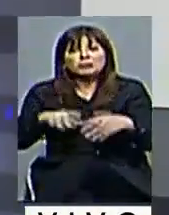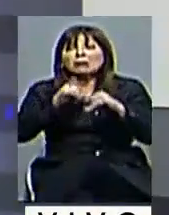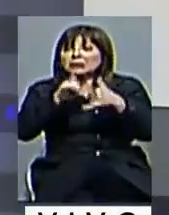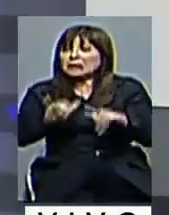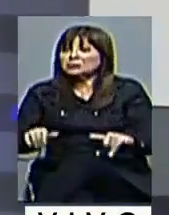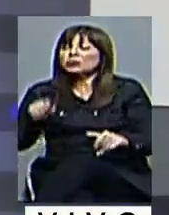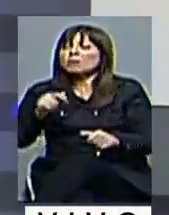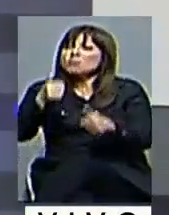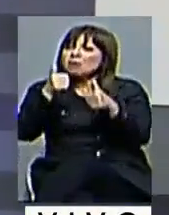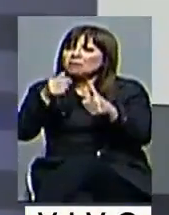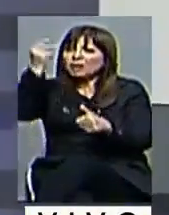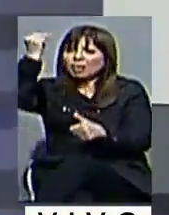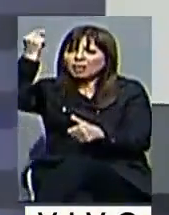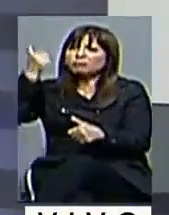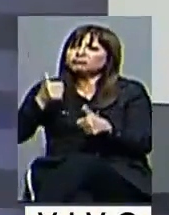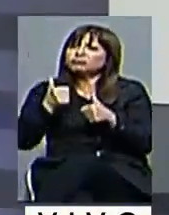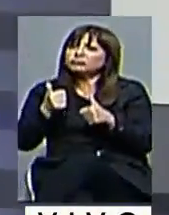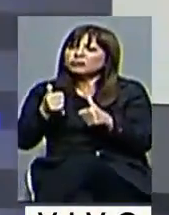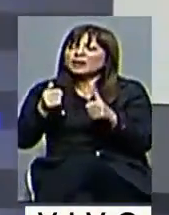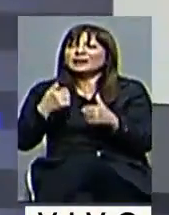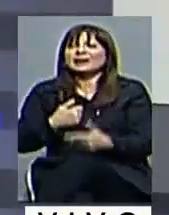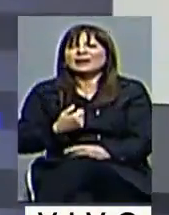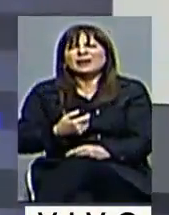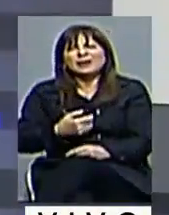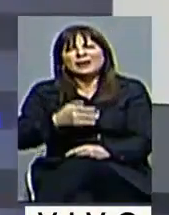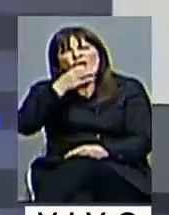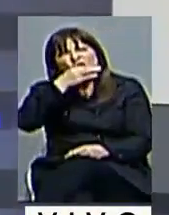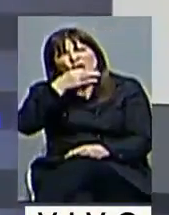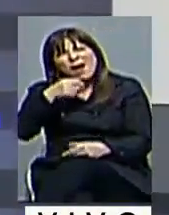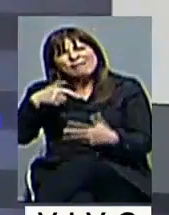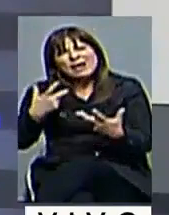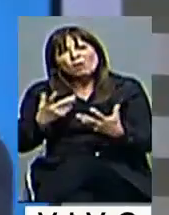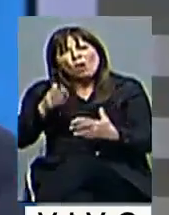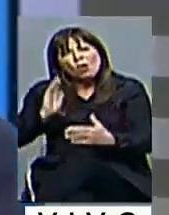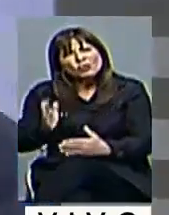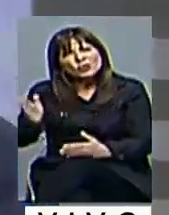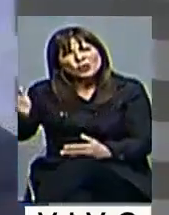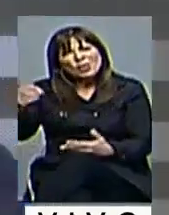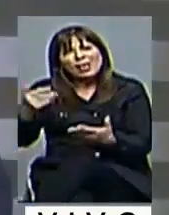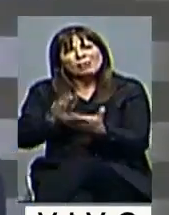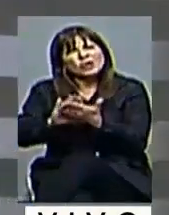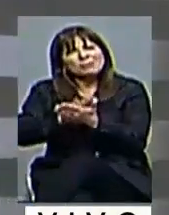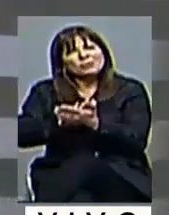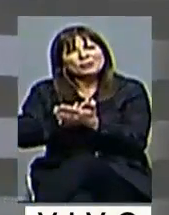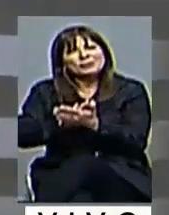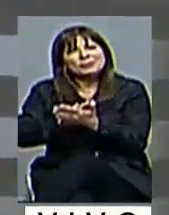bien... Pero eso te habla un poquito de continuidad también, ¿o no? Porque el hecho dice, yo he recibido